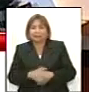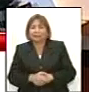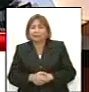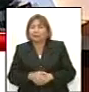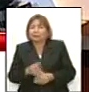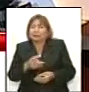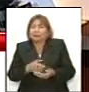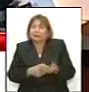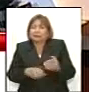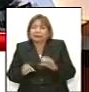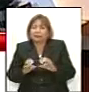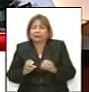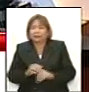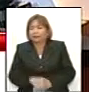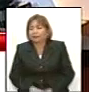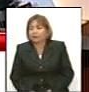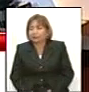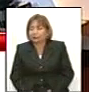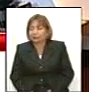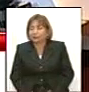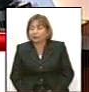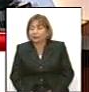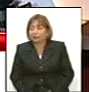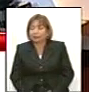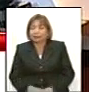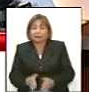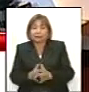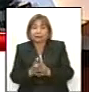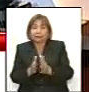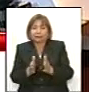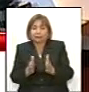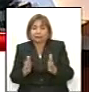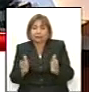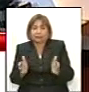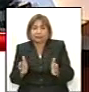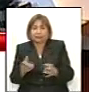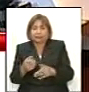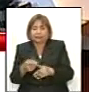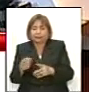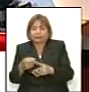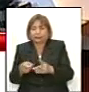dedique a la amplia diversidad cultural